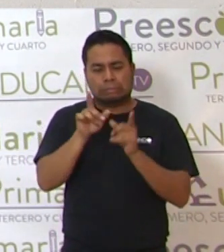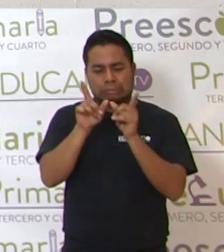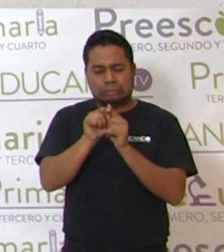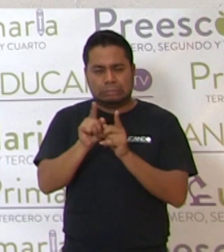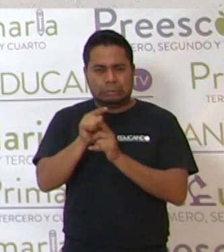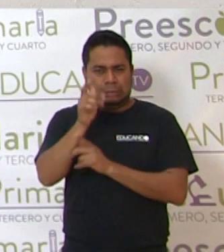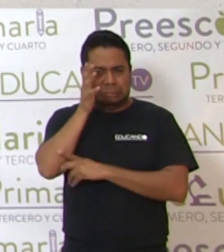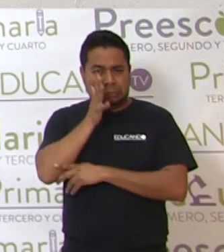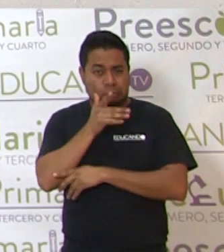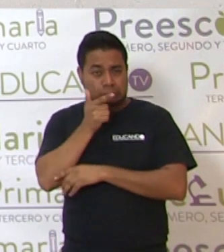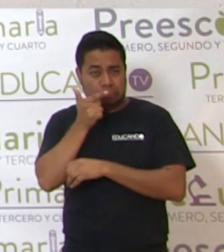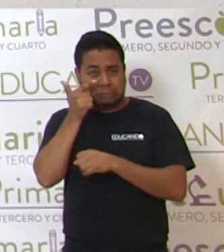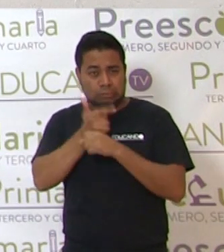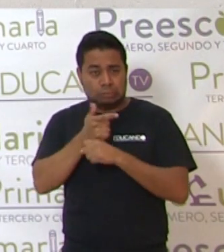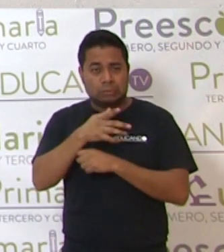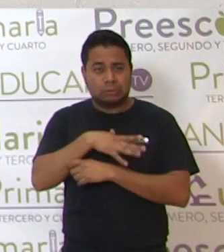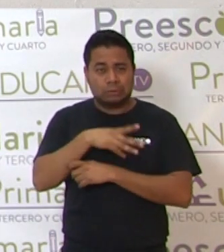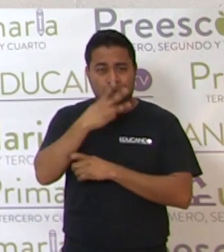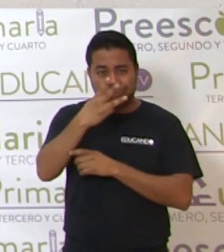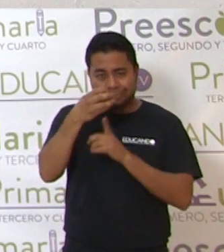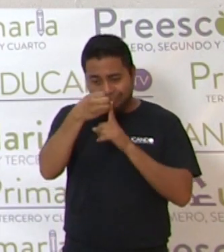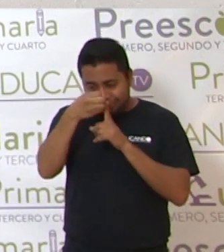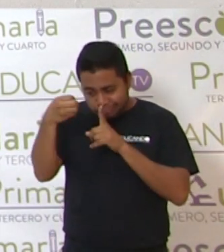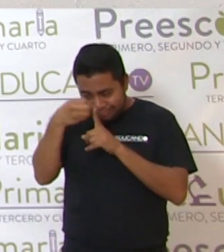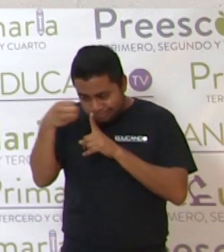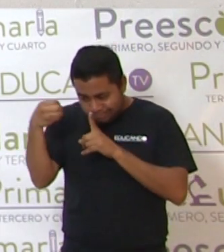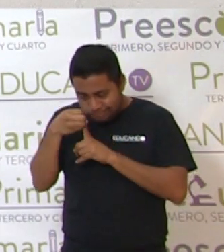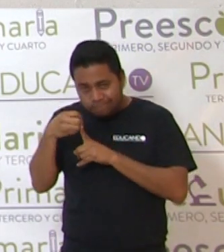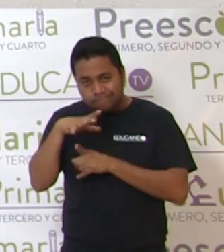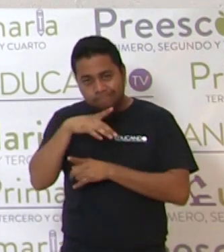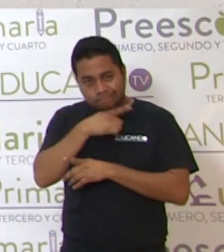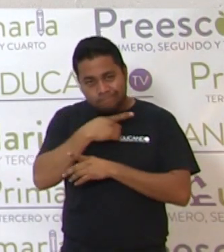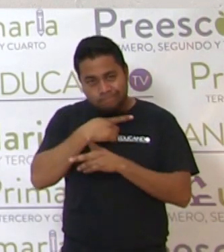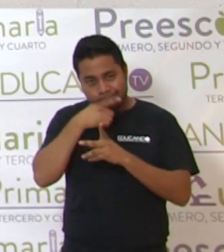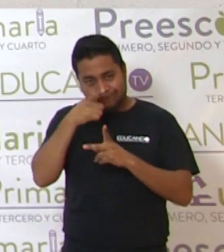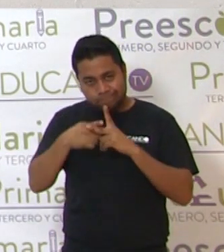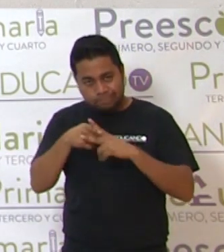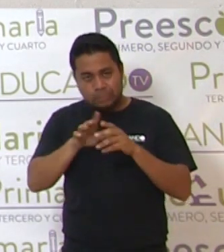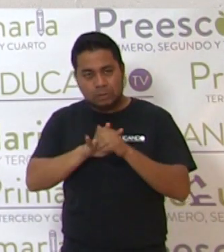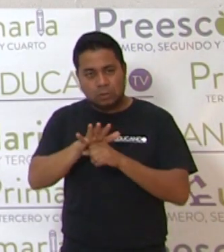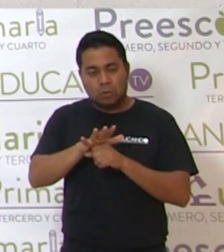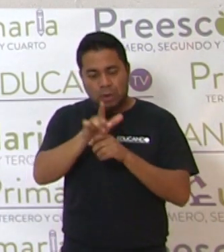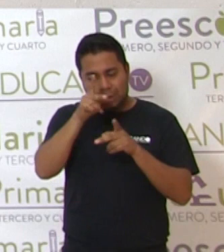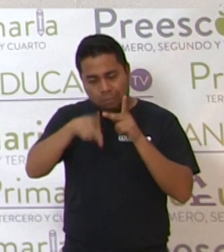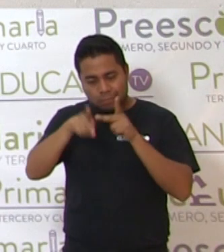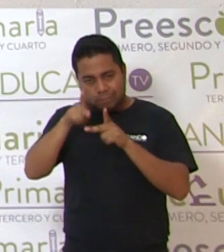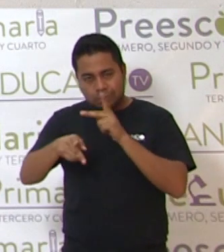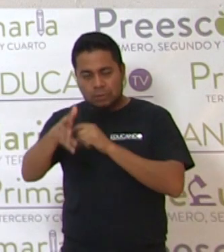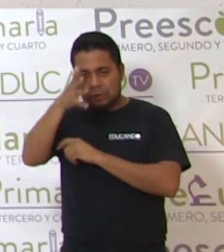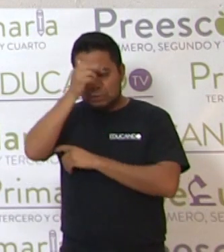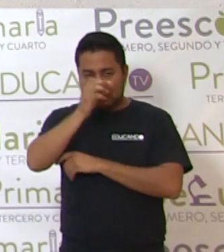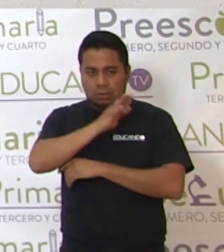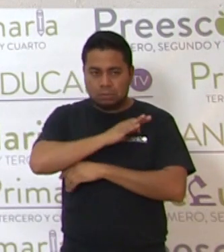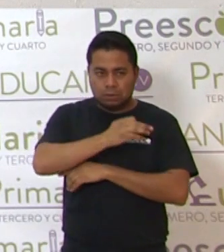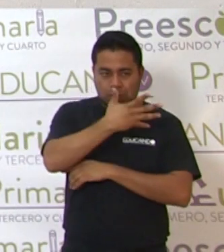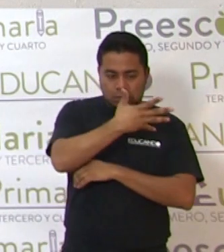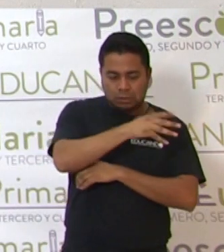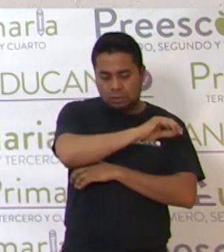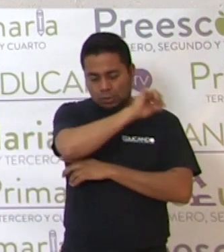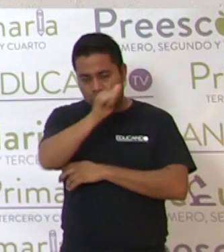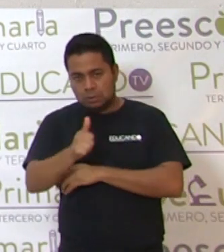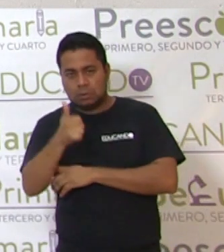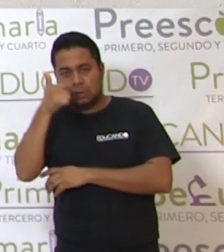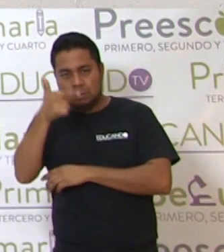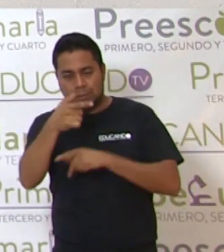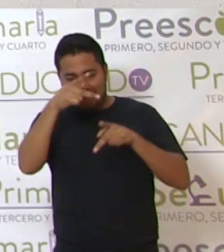diste cuenta, de 3 líneas. Y hay que ir contando el número de sílabas, recordando que pueden ser de